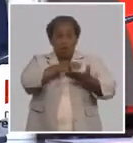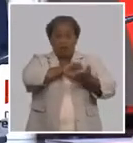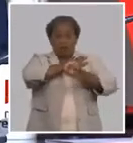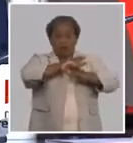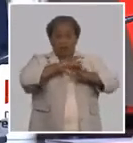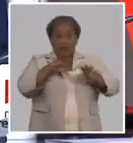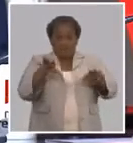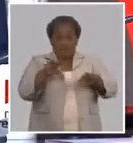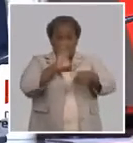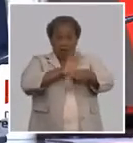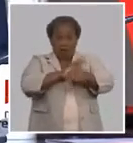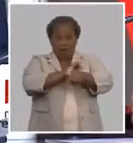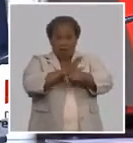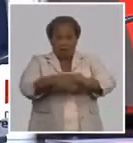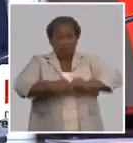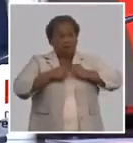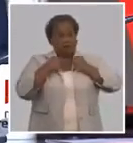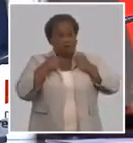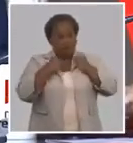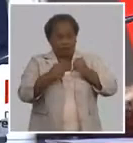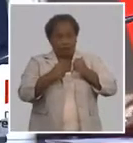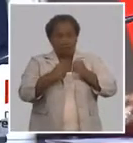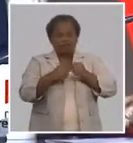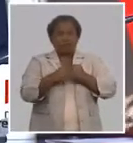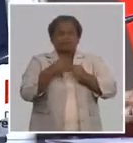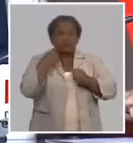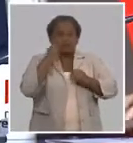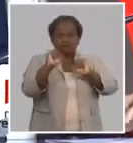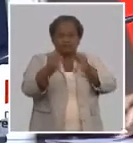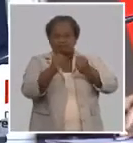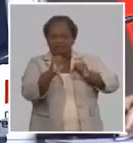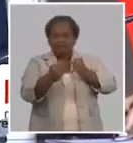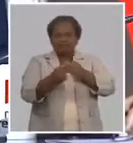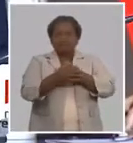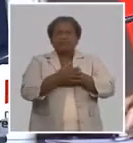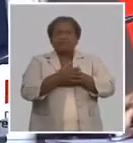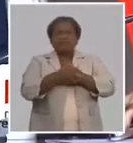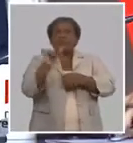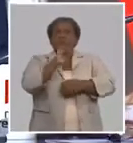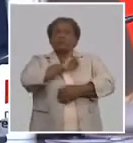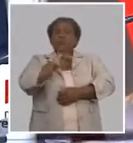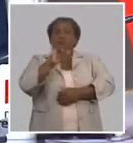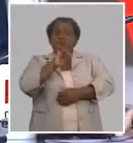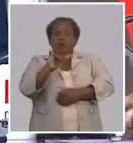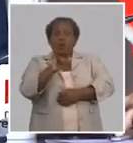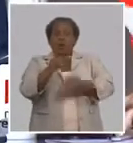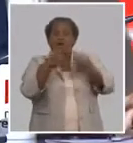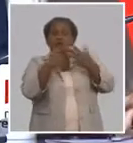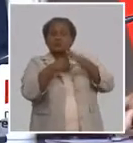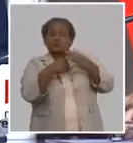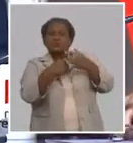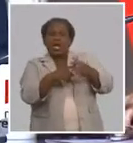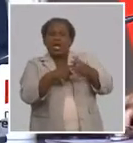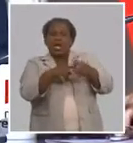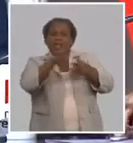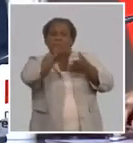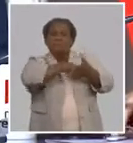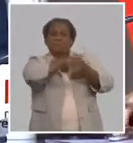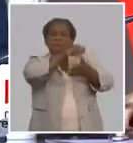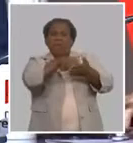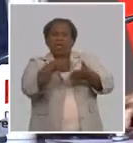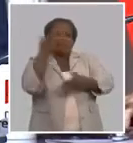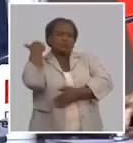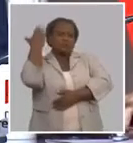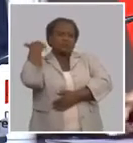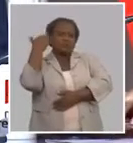cobraba fuerza también estuvimos revisando planes que existían que anteriormente en